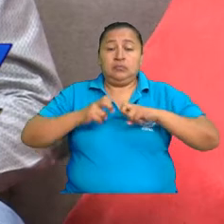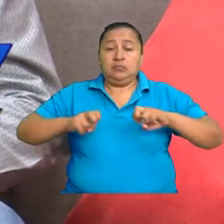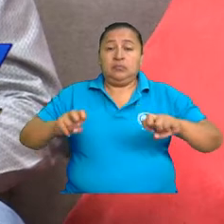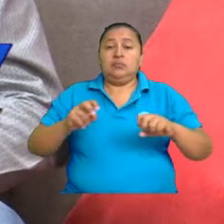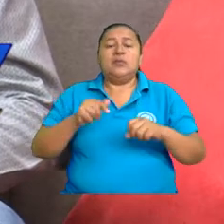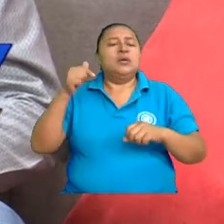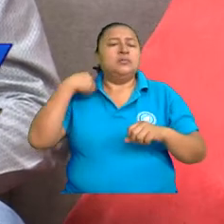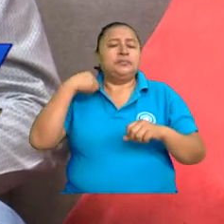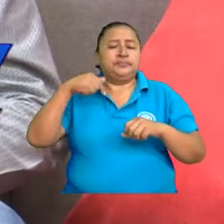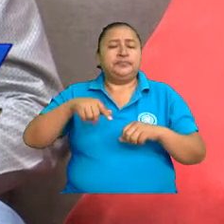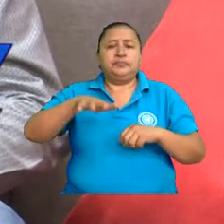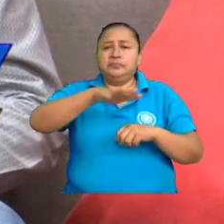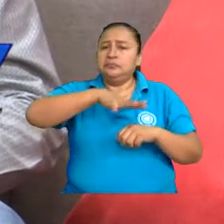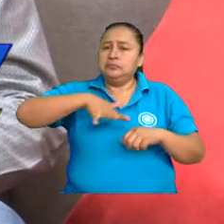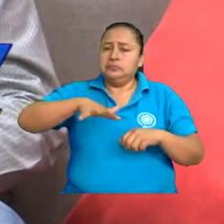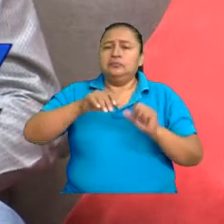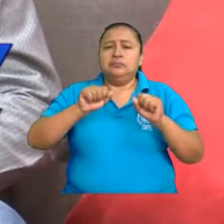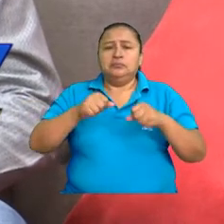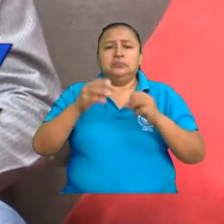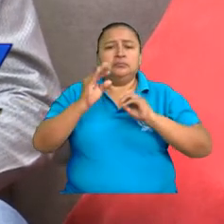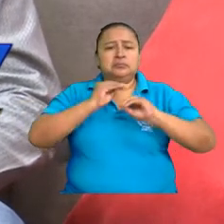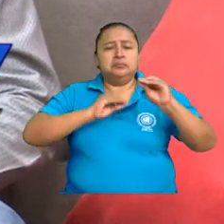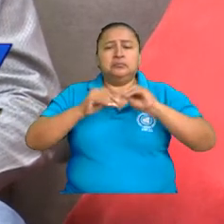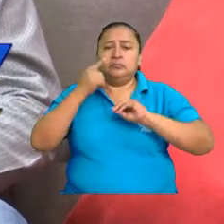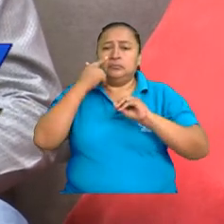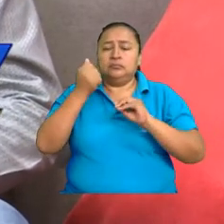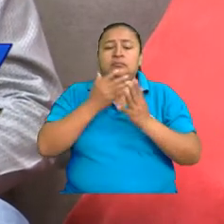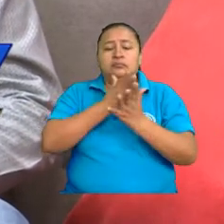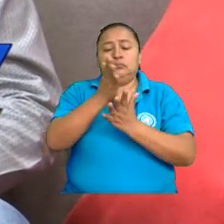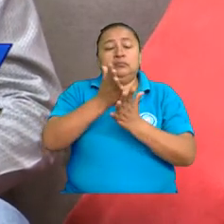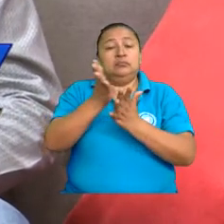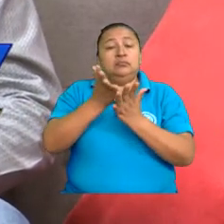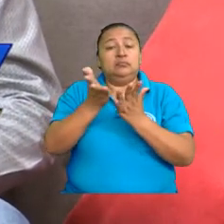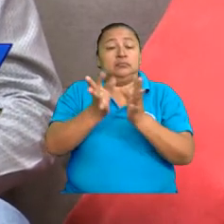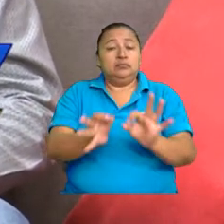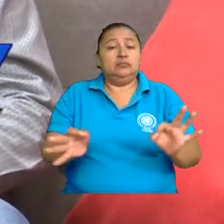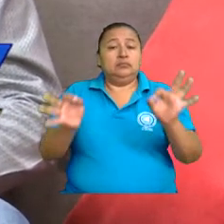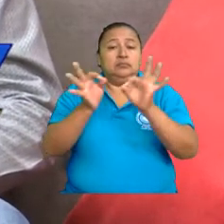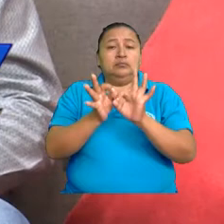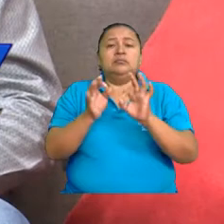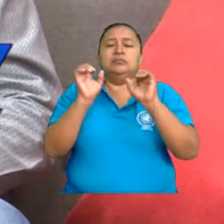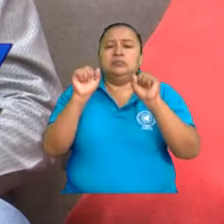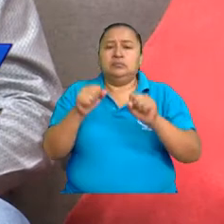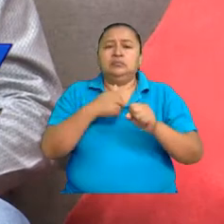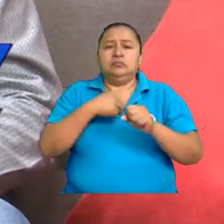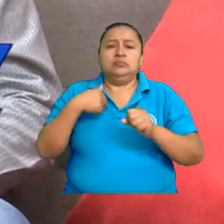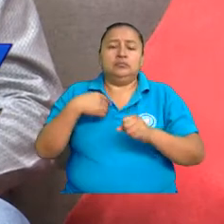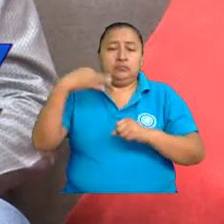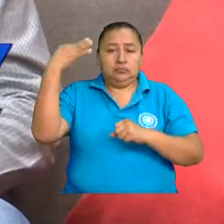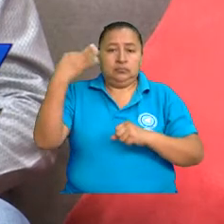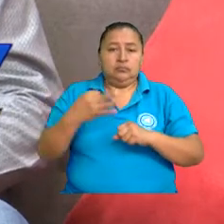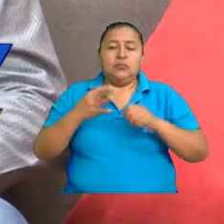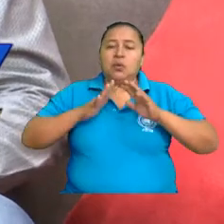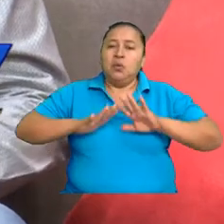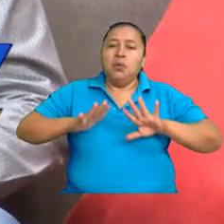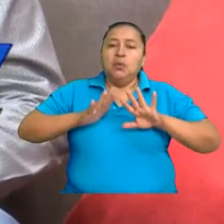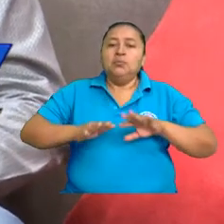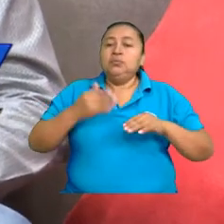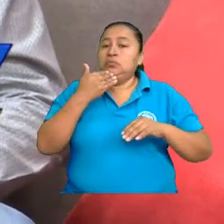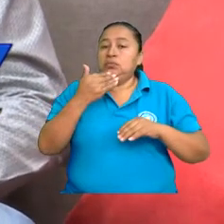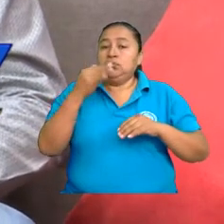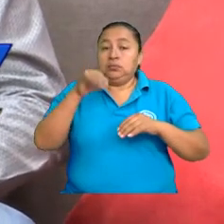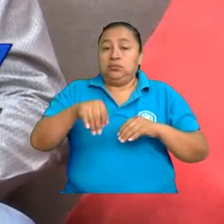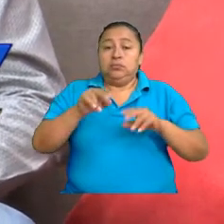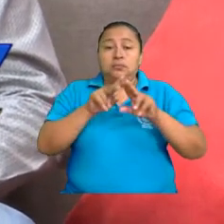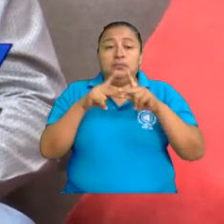un espacio para conversar y conocer todas las líneas importantes que permiten y garantizan la tranquilidad y el bienestar de nuestro